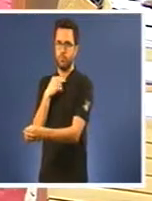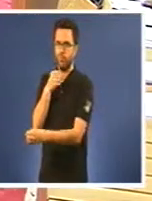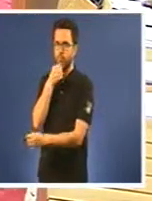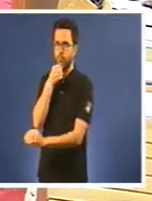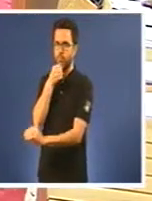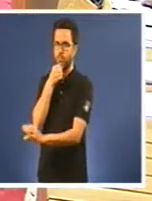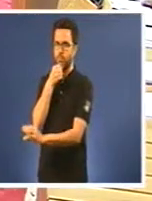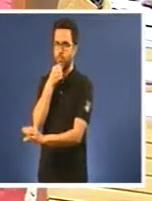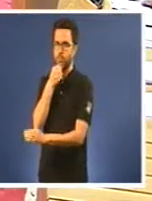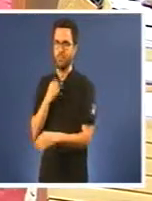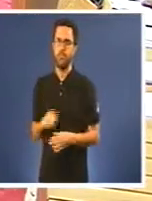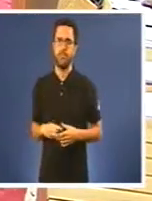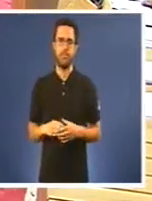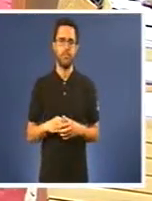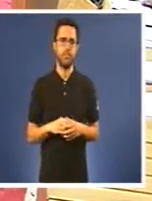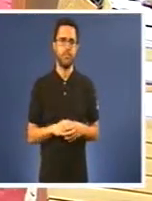Espere.